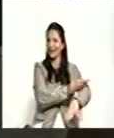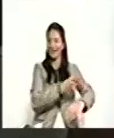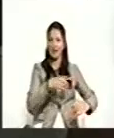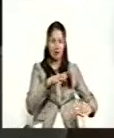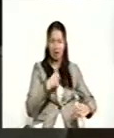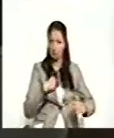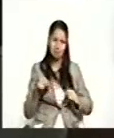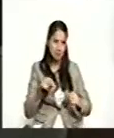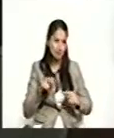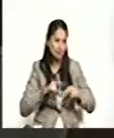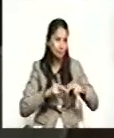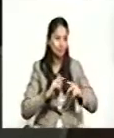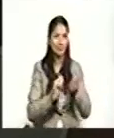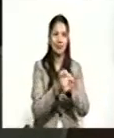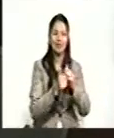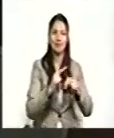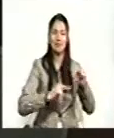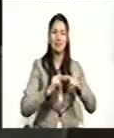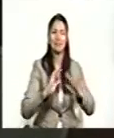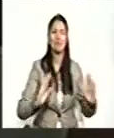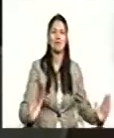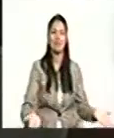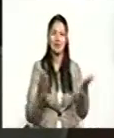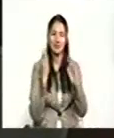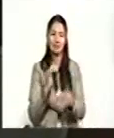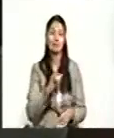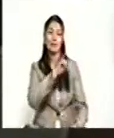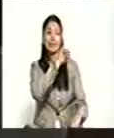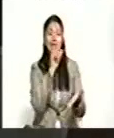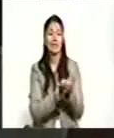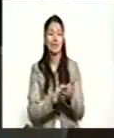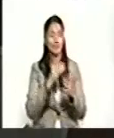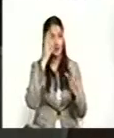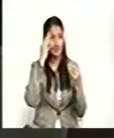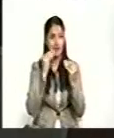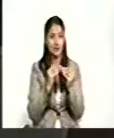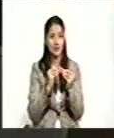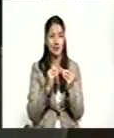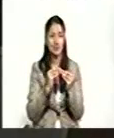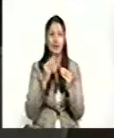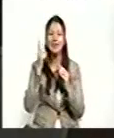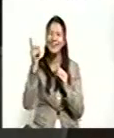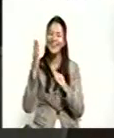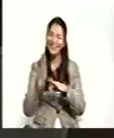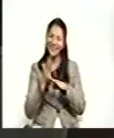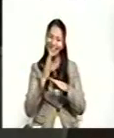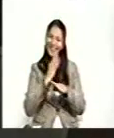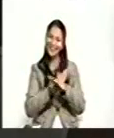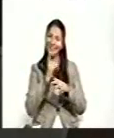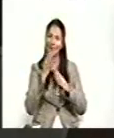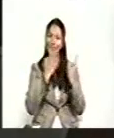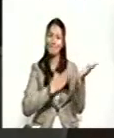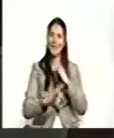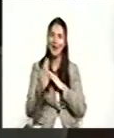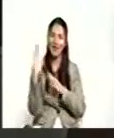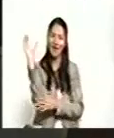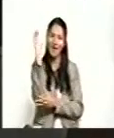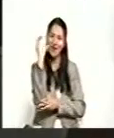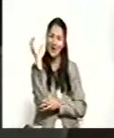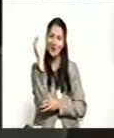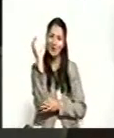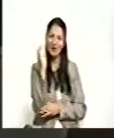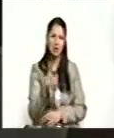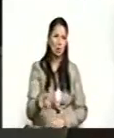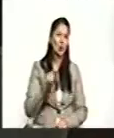anteriores en aquel acuerdo de prórroga del plan Colombia que lo satanizar